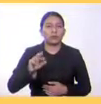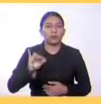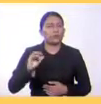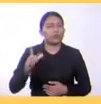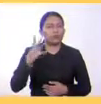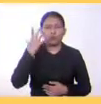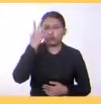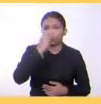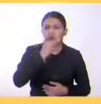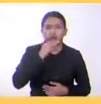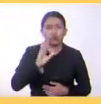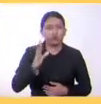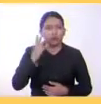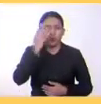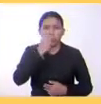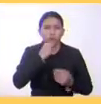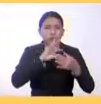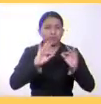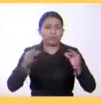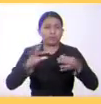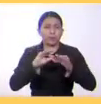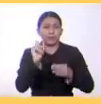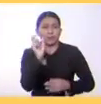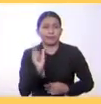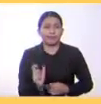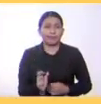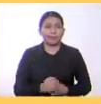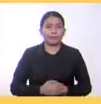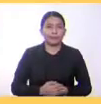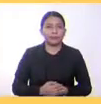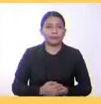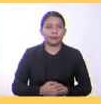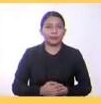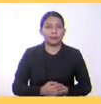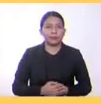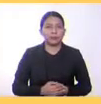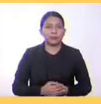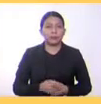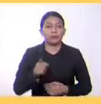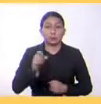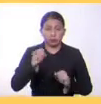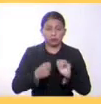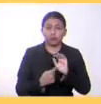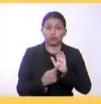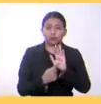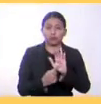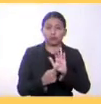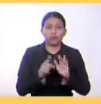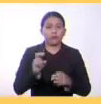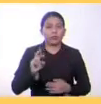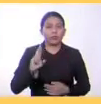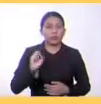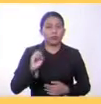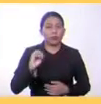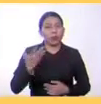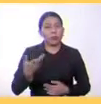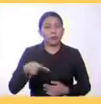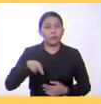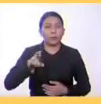sentido estético a través de la palabra escrita. Puede presentarse en verso o en prosa.